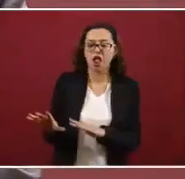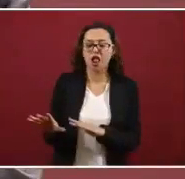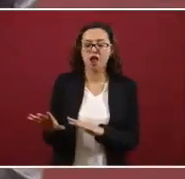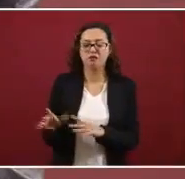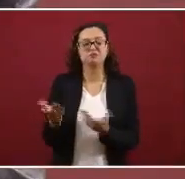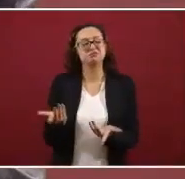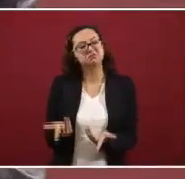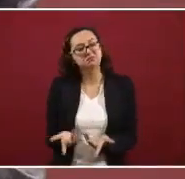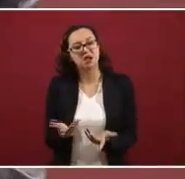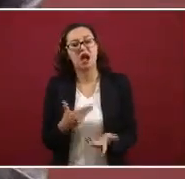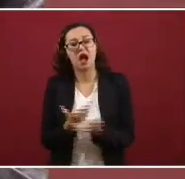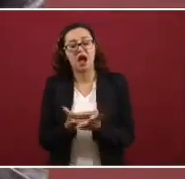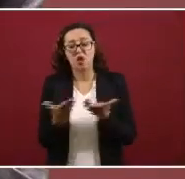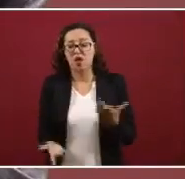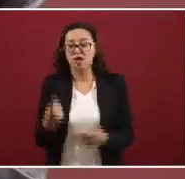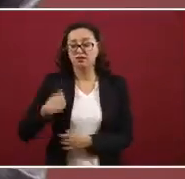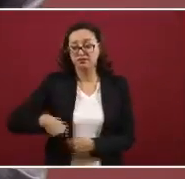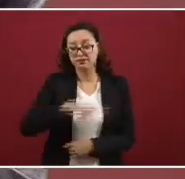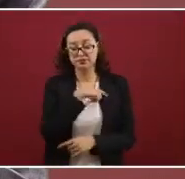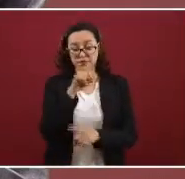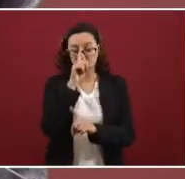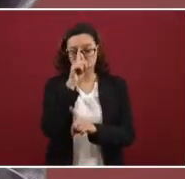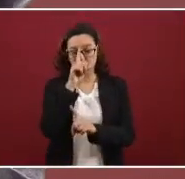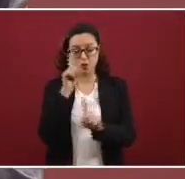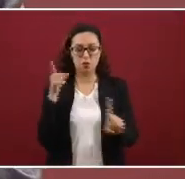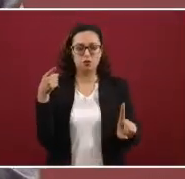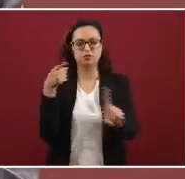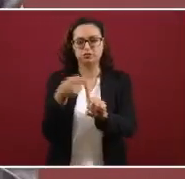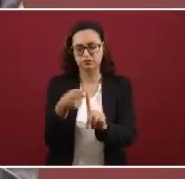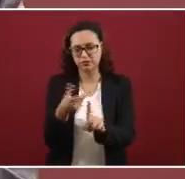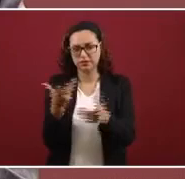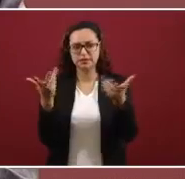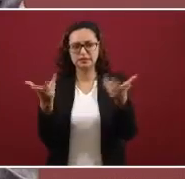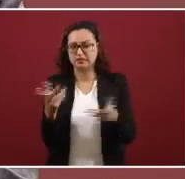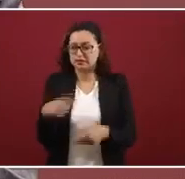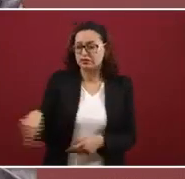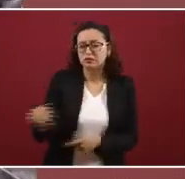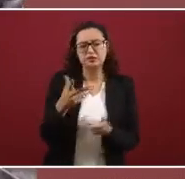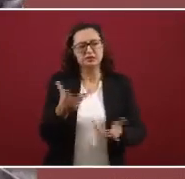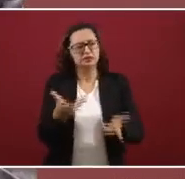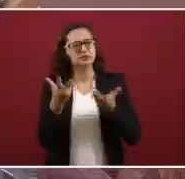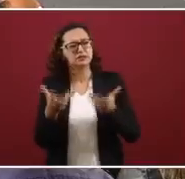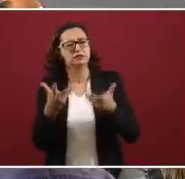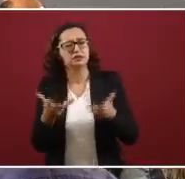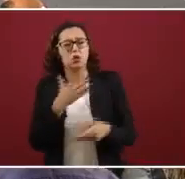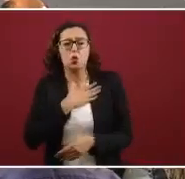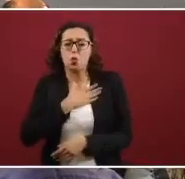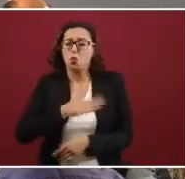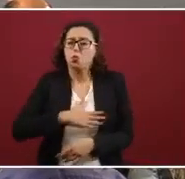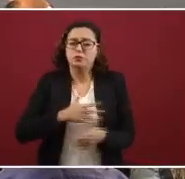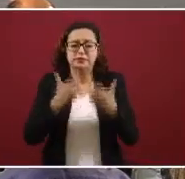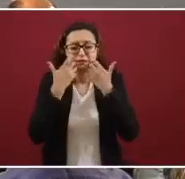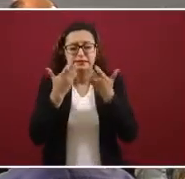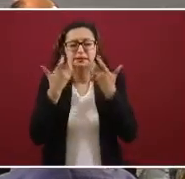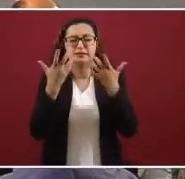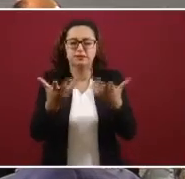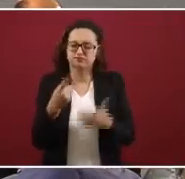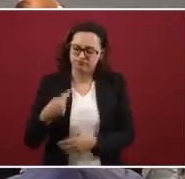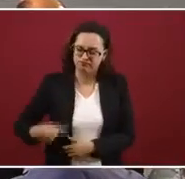llevar a cabo un cambio, una transformación para saciar esa hambre y esa sed de justicia de nuestro pueblo.